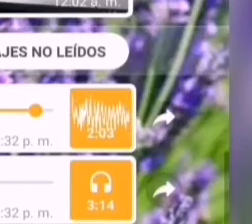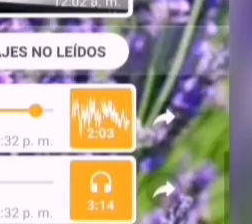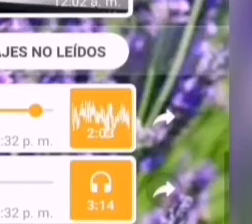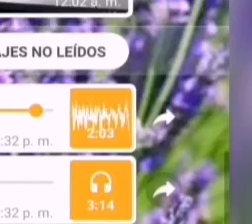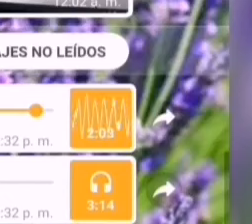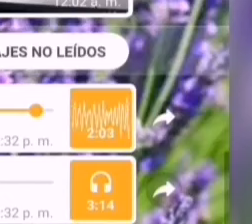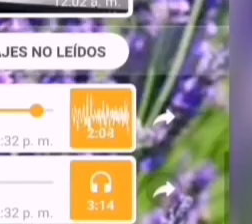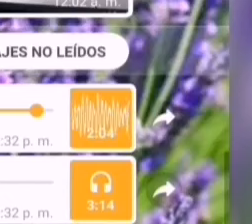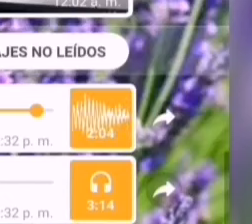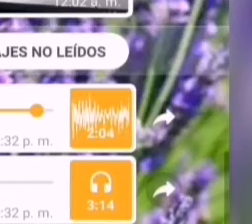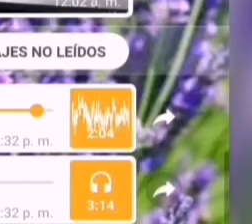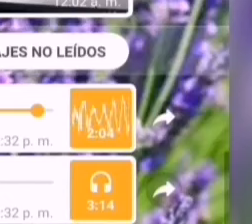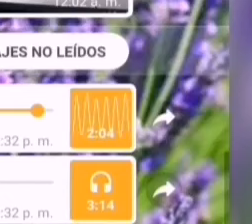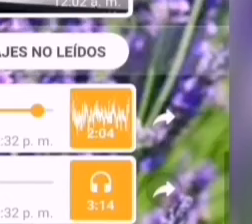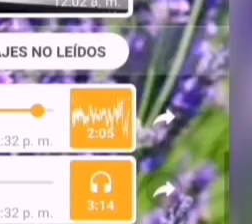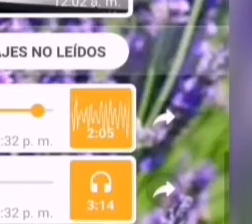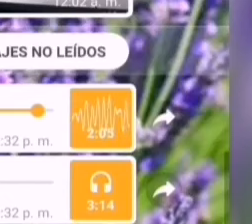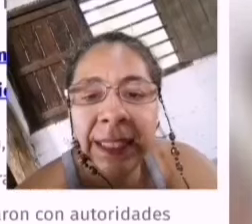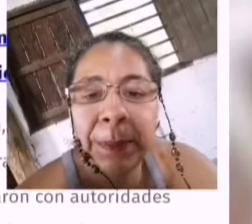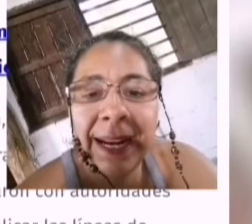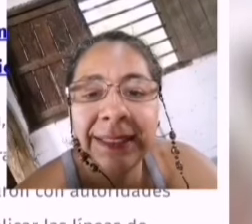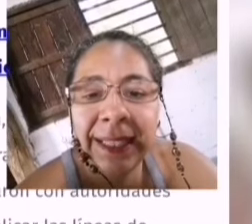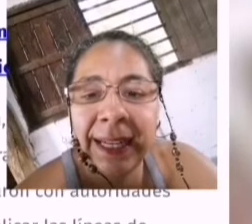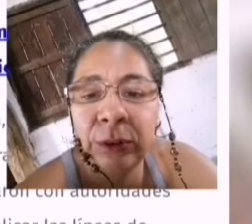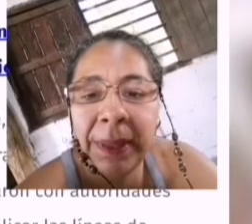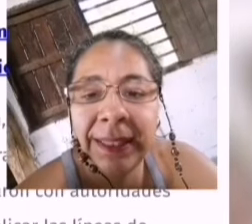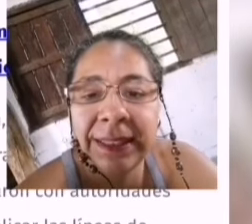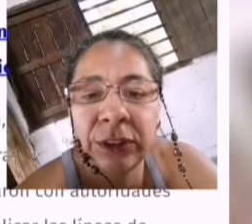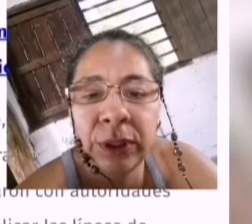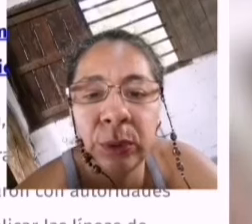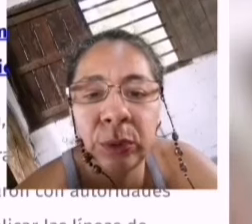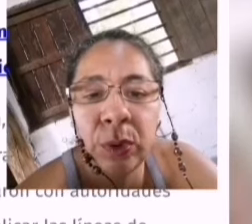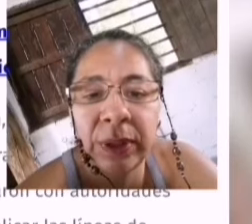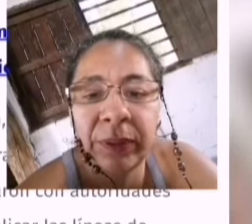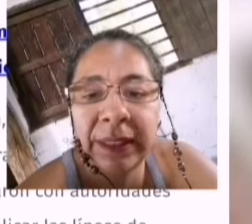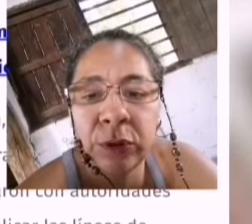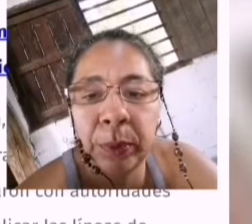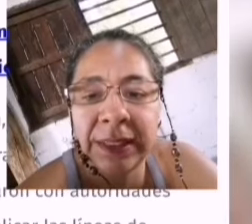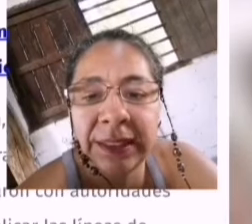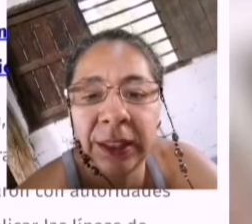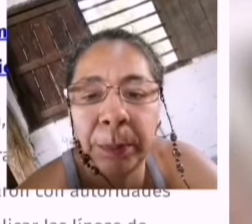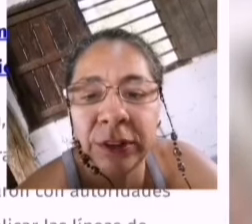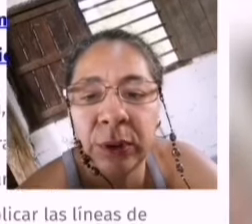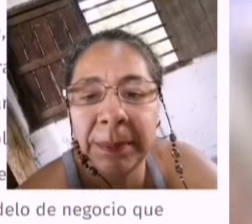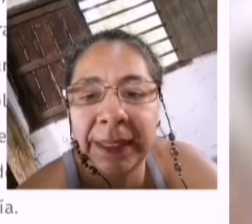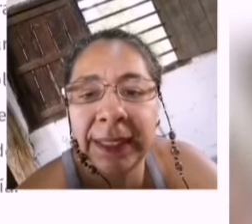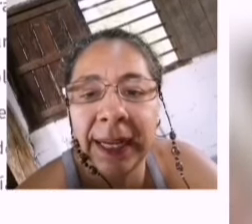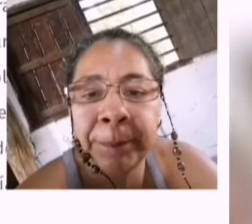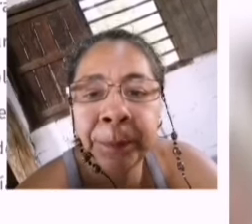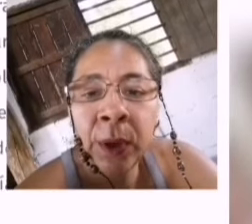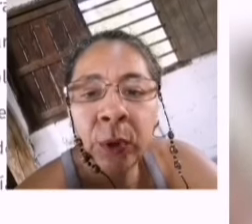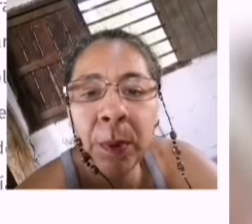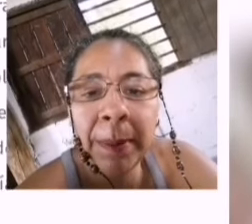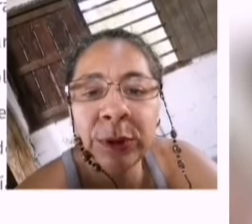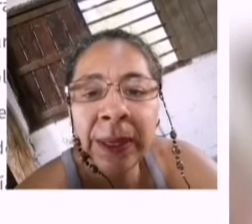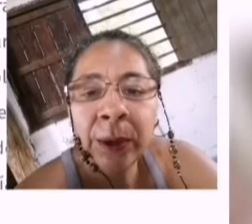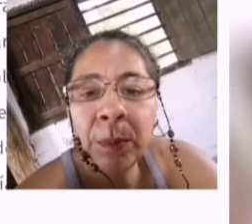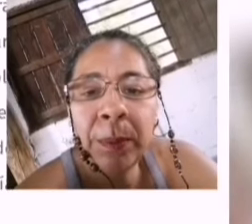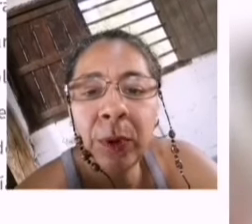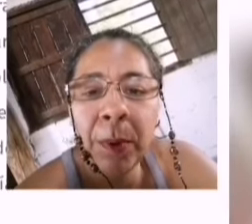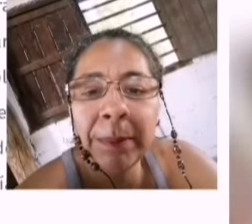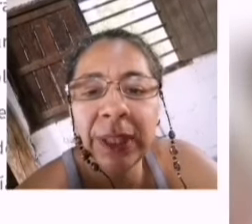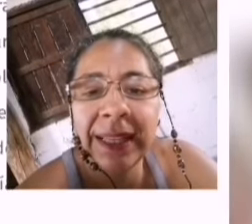sencillas, más sensatas. Desbalance en la toma de decisiones con todos los afectados por el cese de operaciones de Mexicana. ¿Cómo